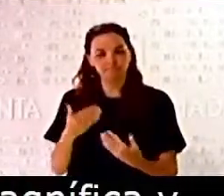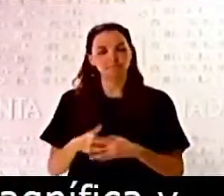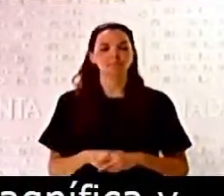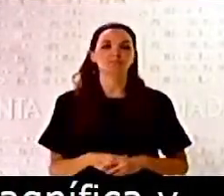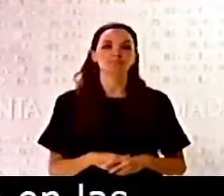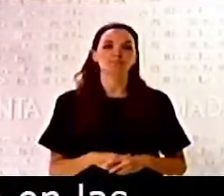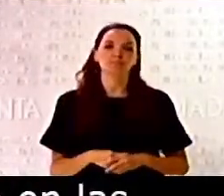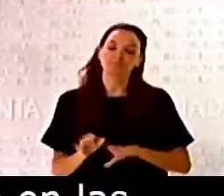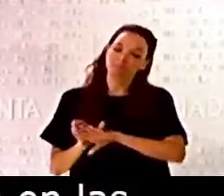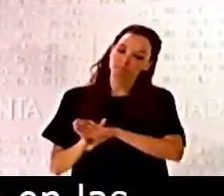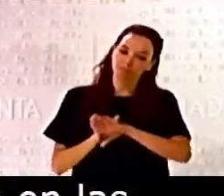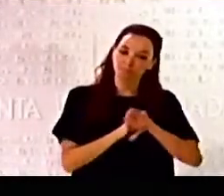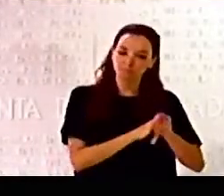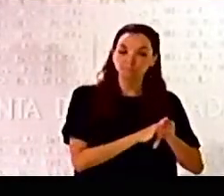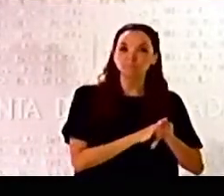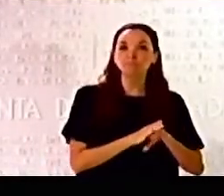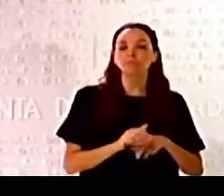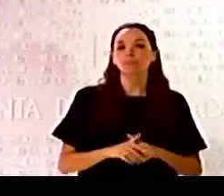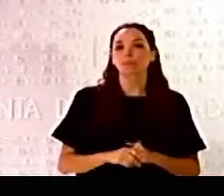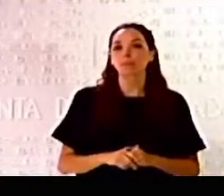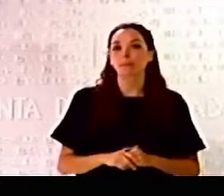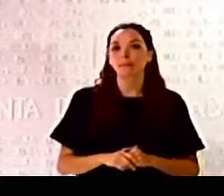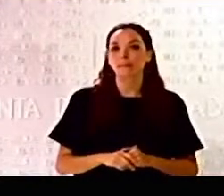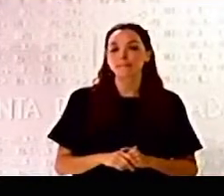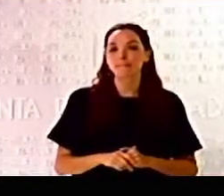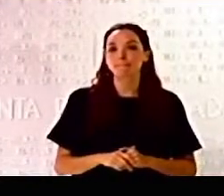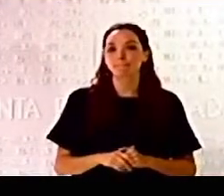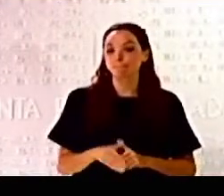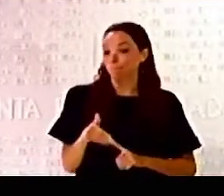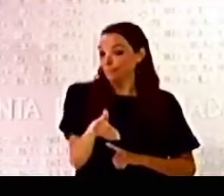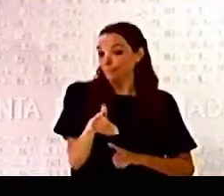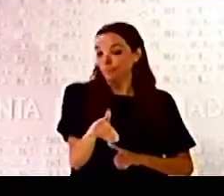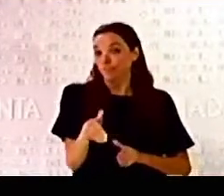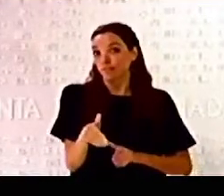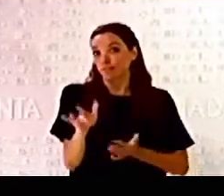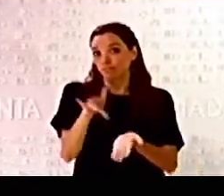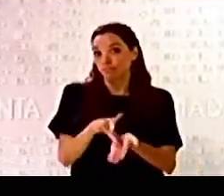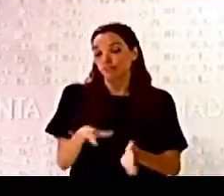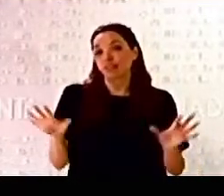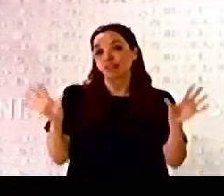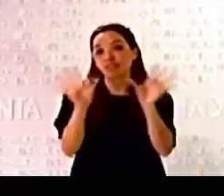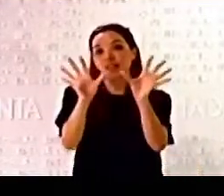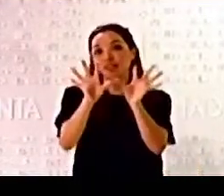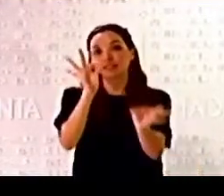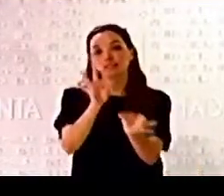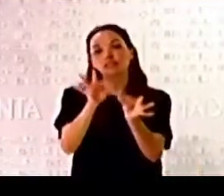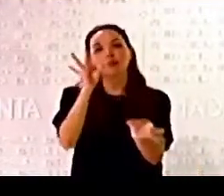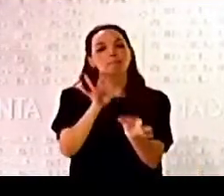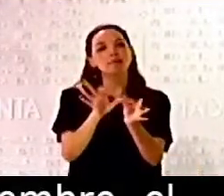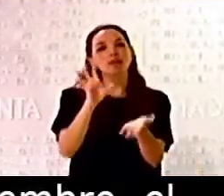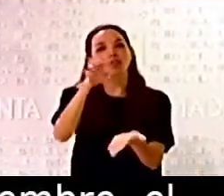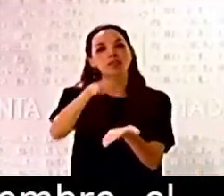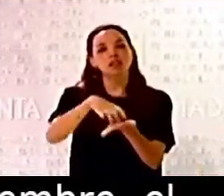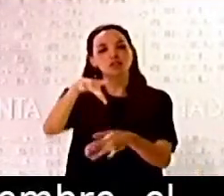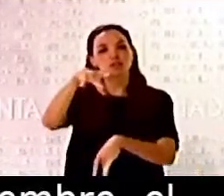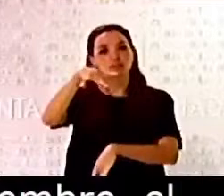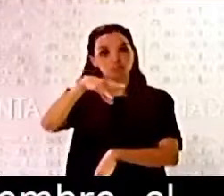Con respecto a este tema, el día 10 de septiembre, el Centro de